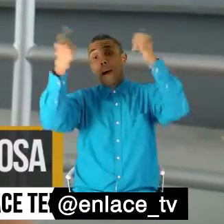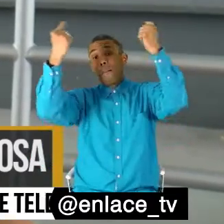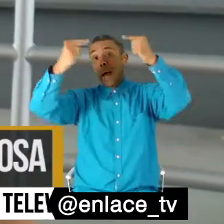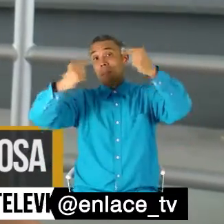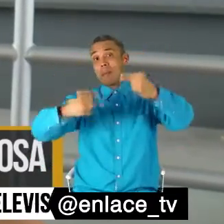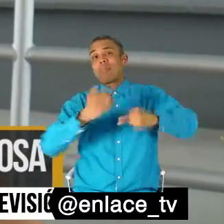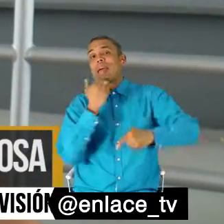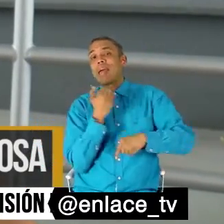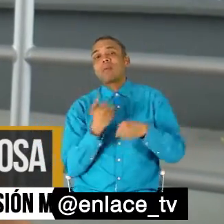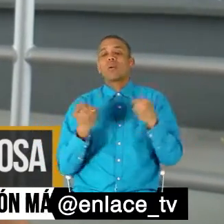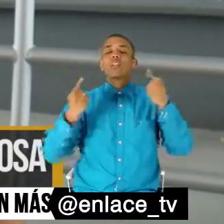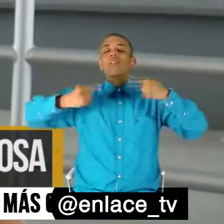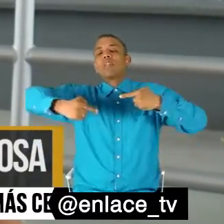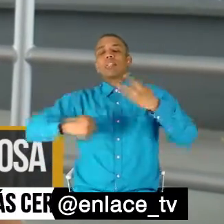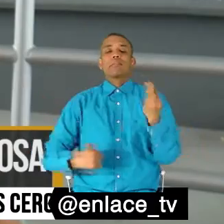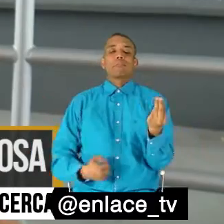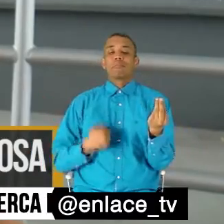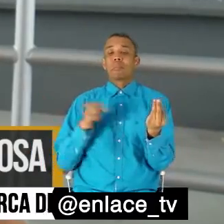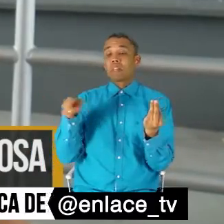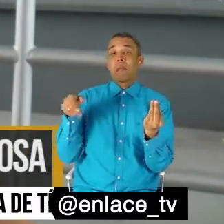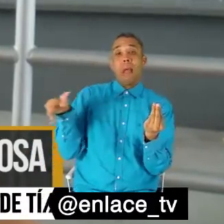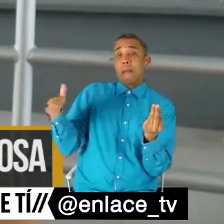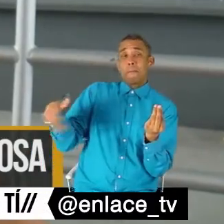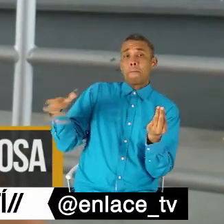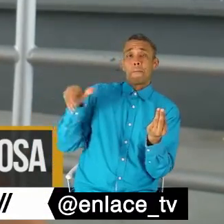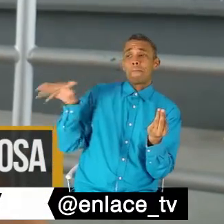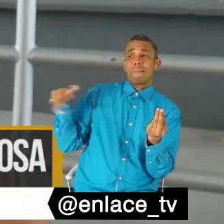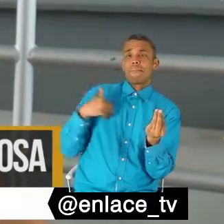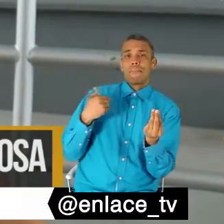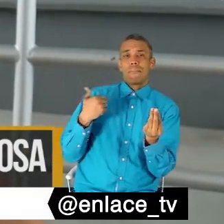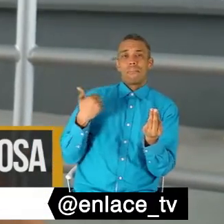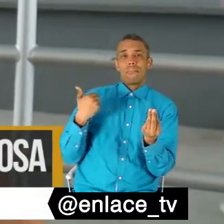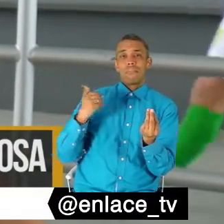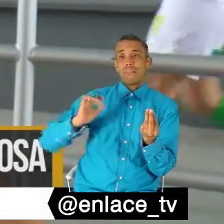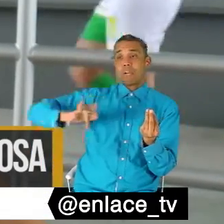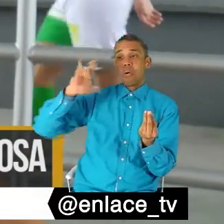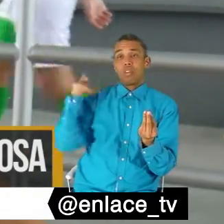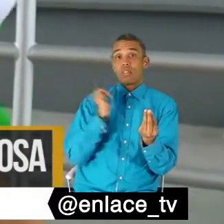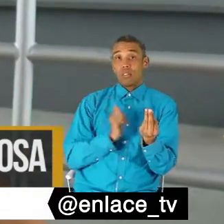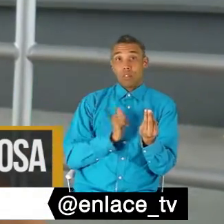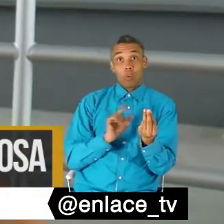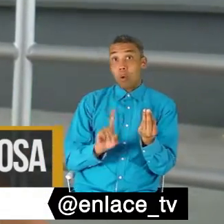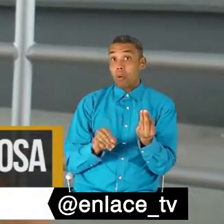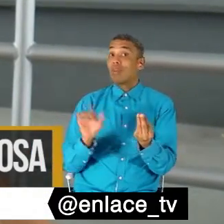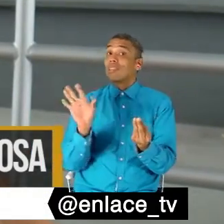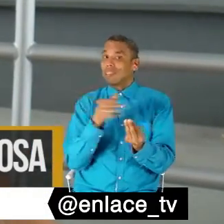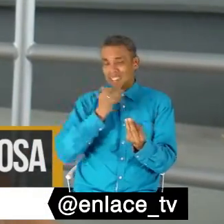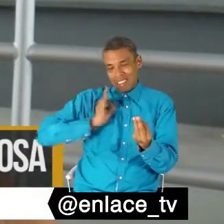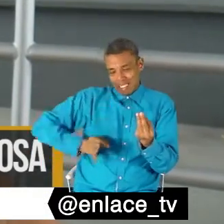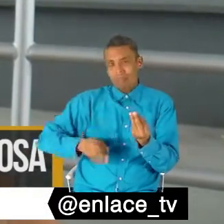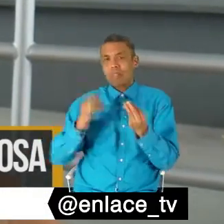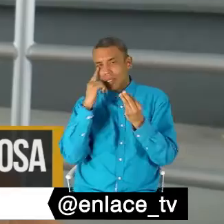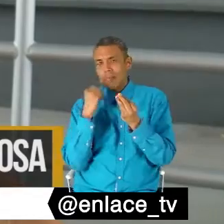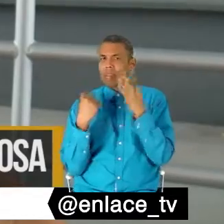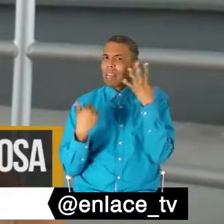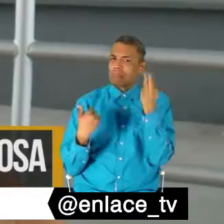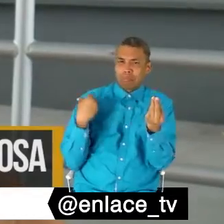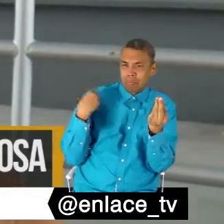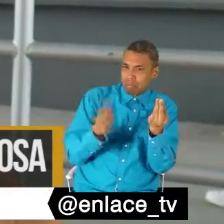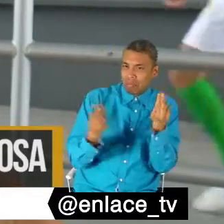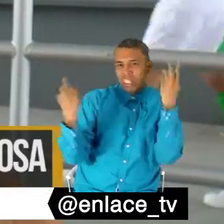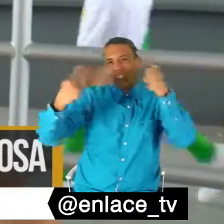los 35 equipos muy cumplidos, y esperamos que siga así con todo éxito. Pues lo